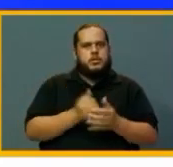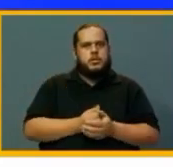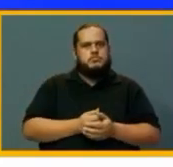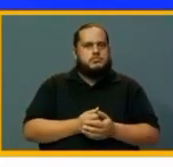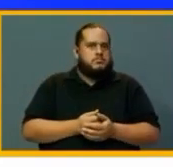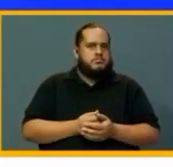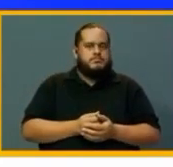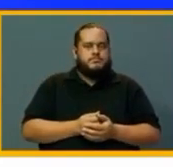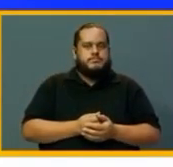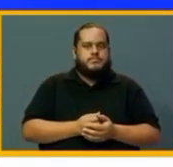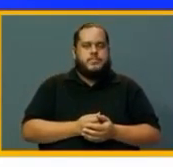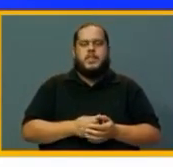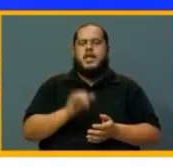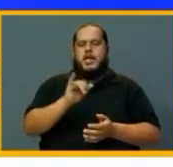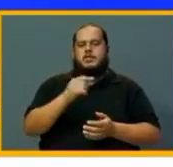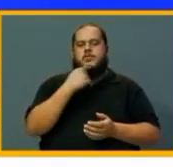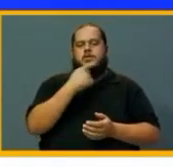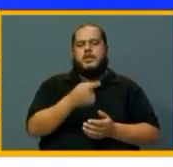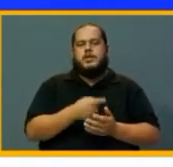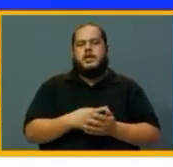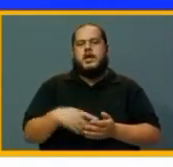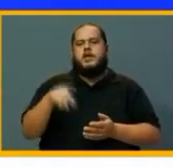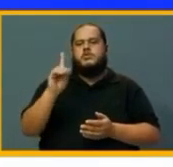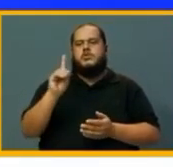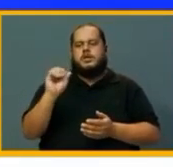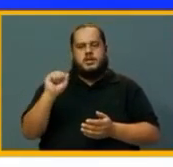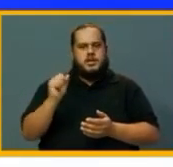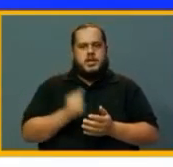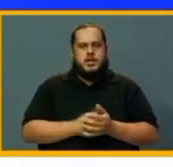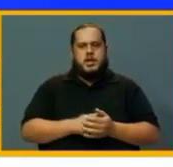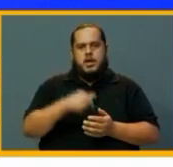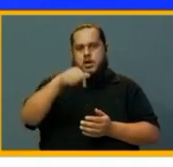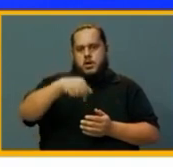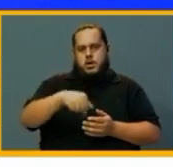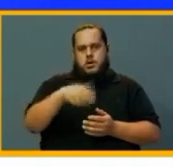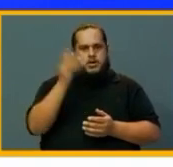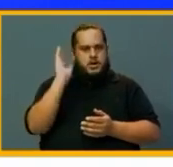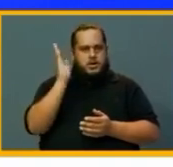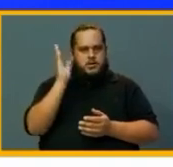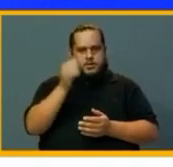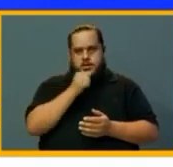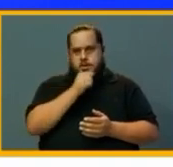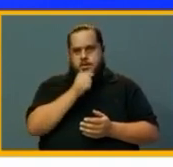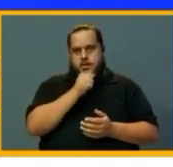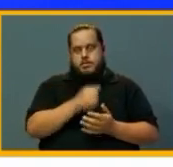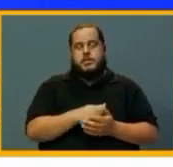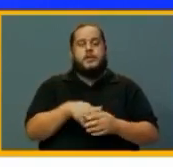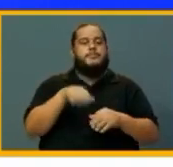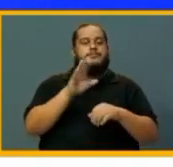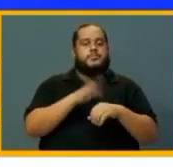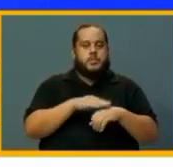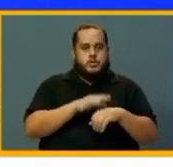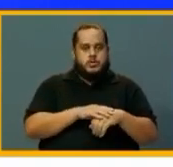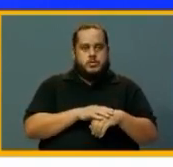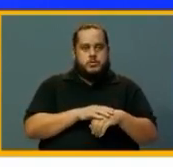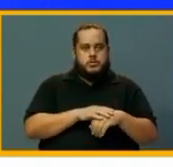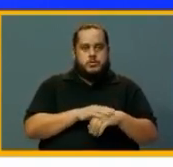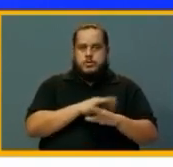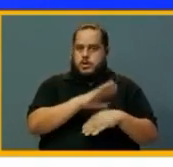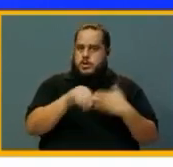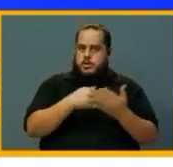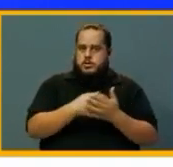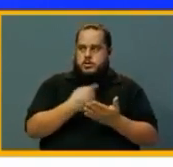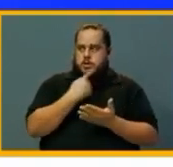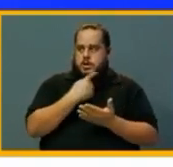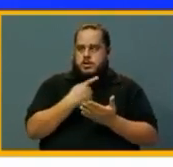Y que no lo pusieron. Esto fue lo que dijo Douglas Sequeira hoy en la conferencia de prensa sobre todo lo que se ha